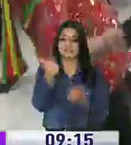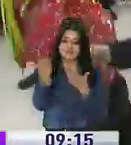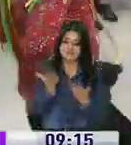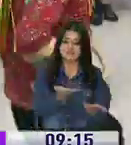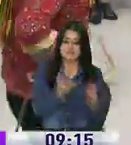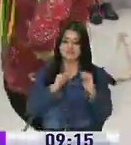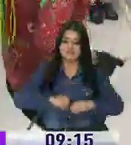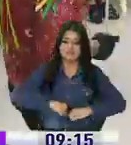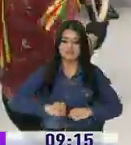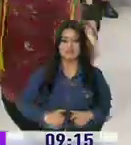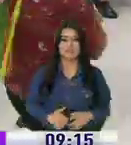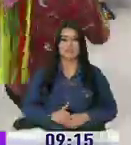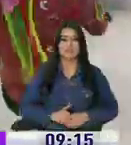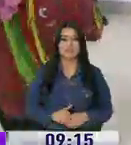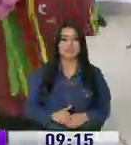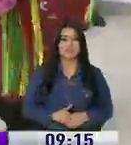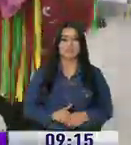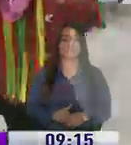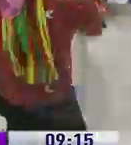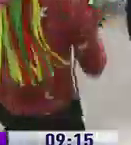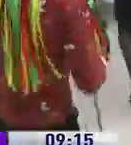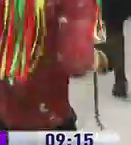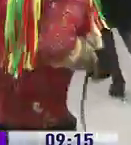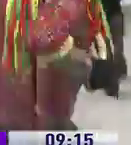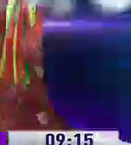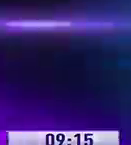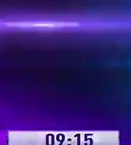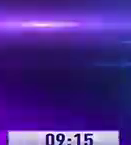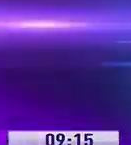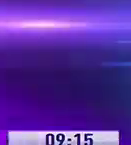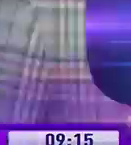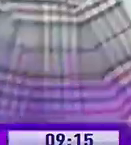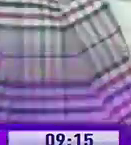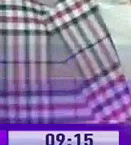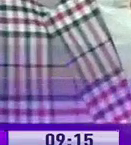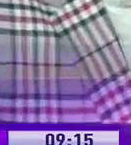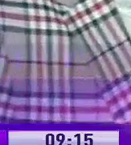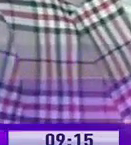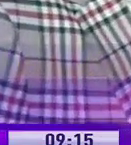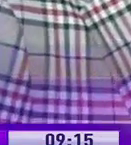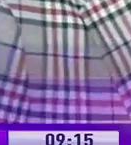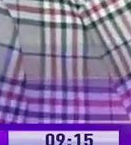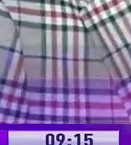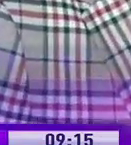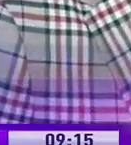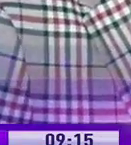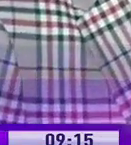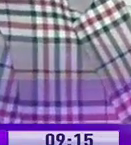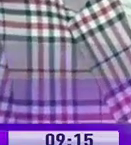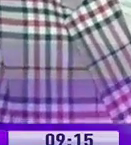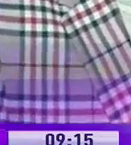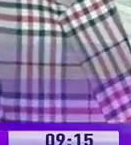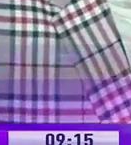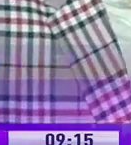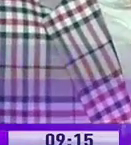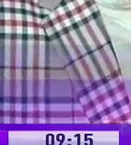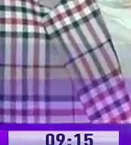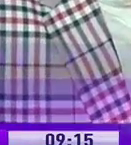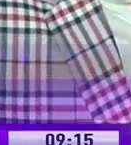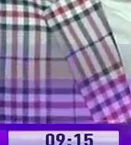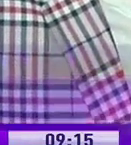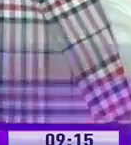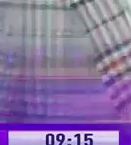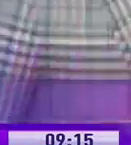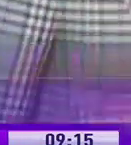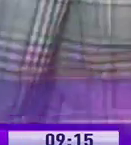bienvenidos. Informó Mauricio Sánchez. Momento de hacer una pausa comercial, retornamos con noticias del